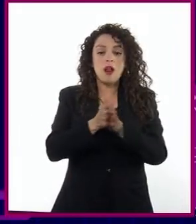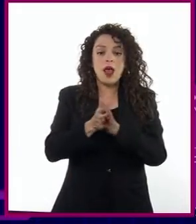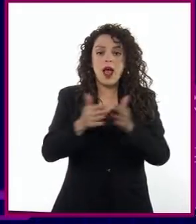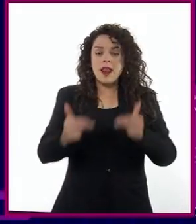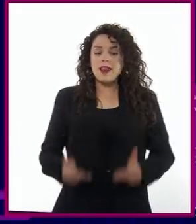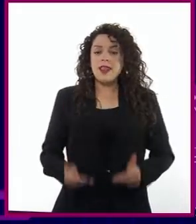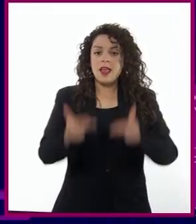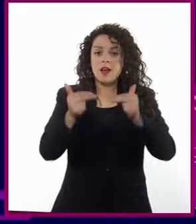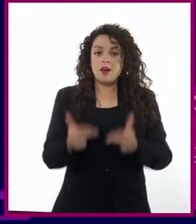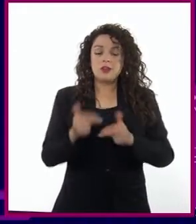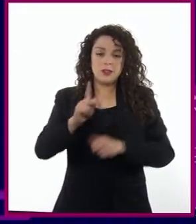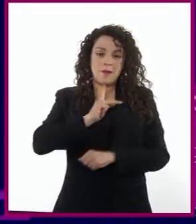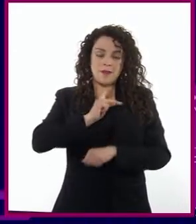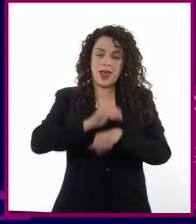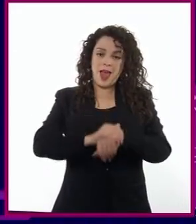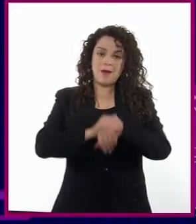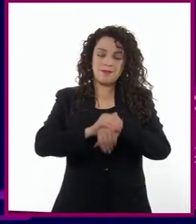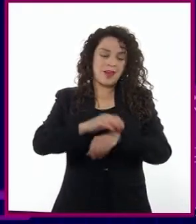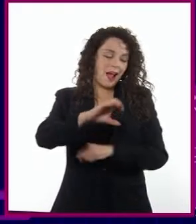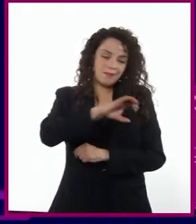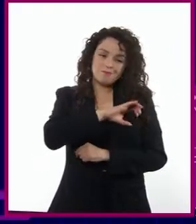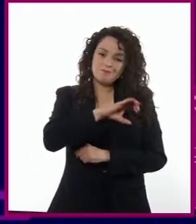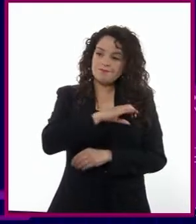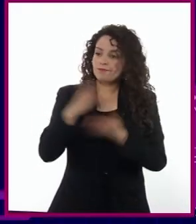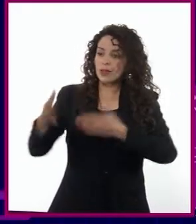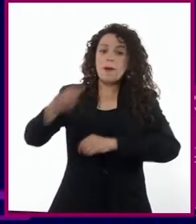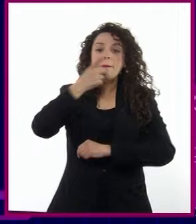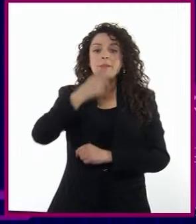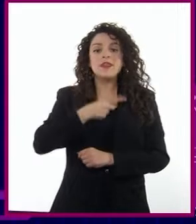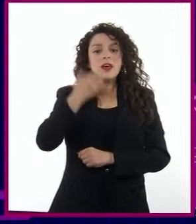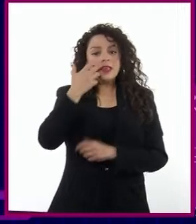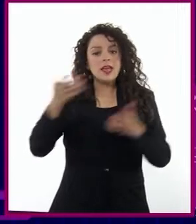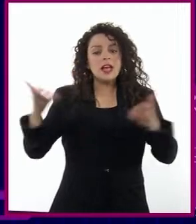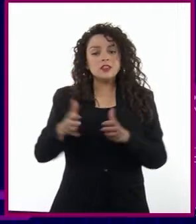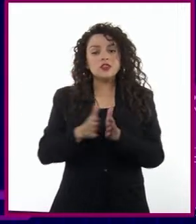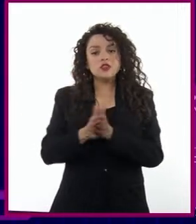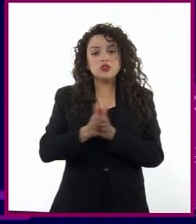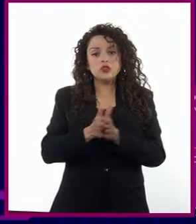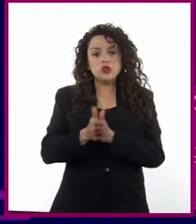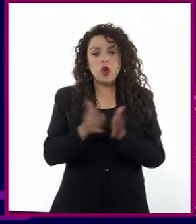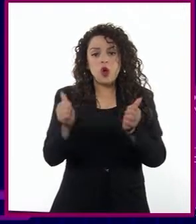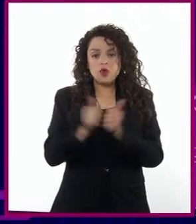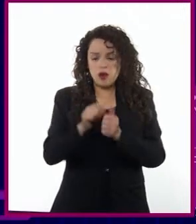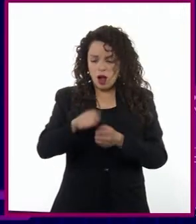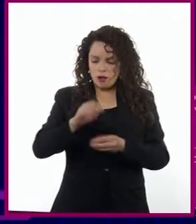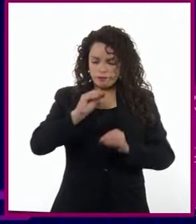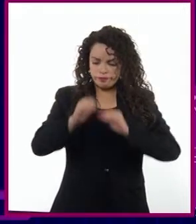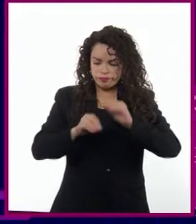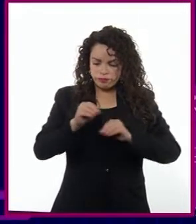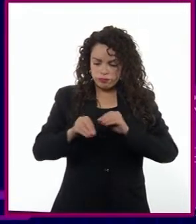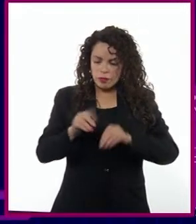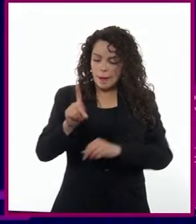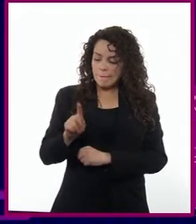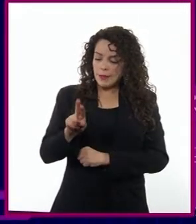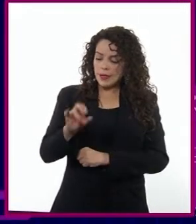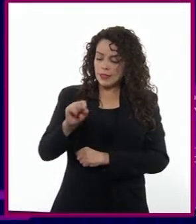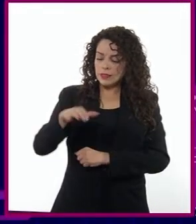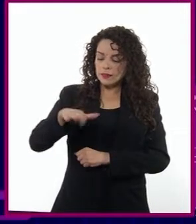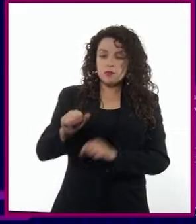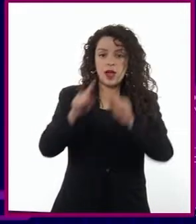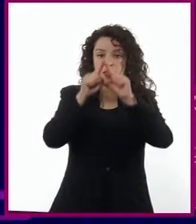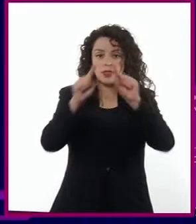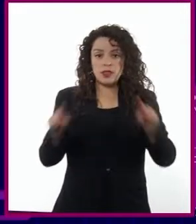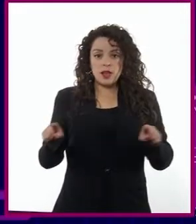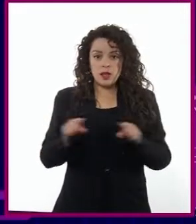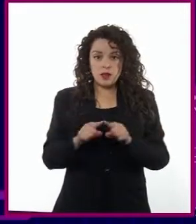una muy querida amiga. Ella me comentó que quiere fabricar chocolates cuyo diseño está basado en un prisma triangular. Por